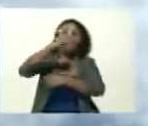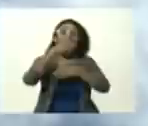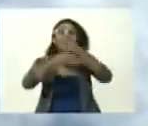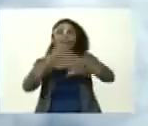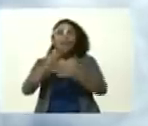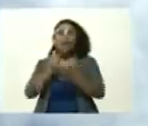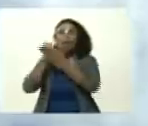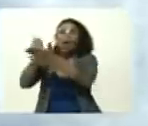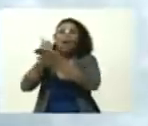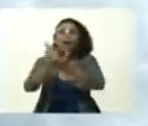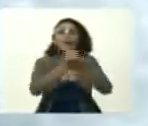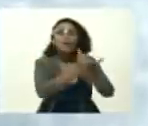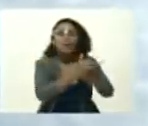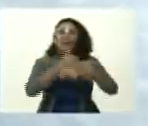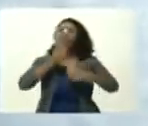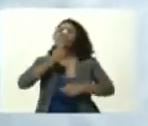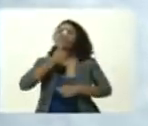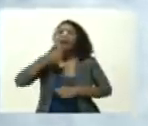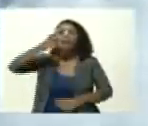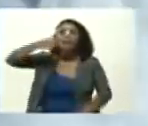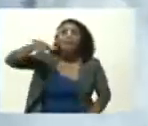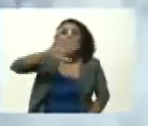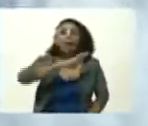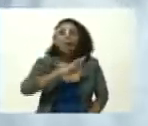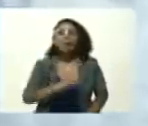ayuda. ¿A quién? Al pueblo.